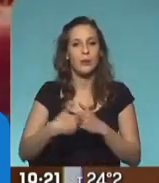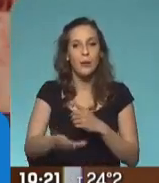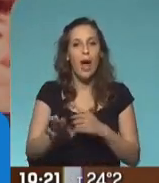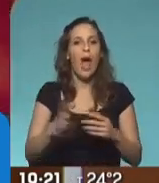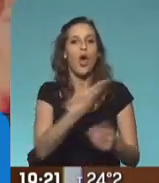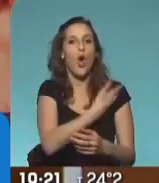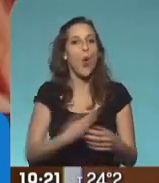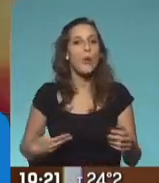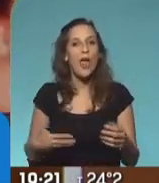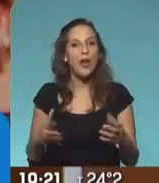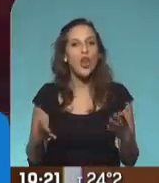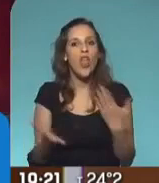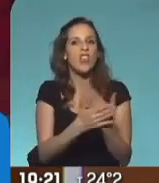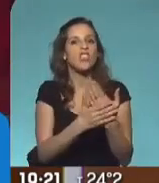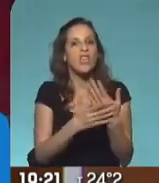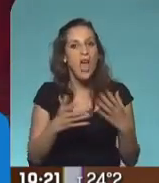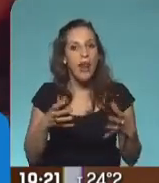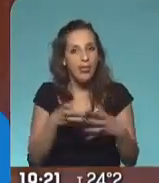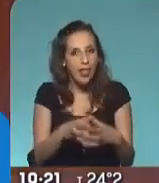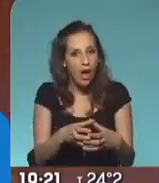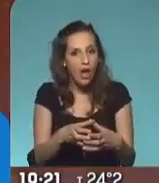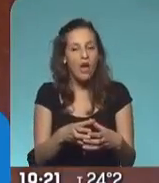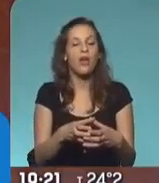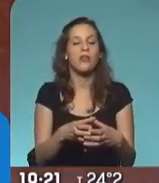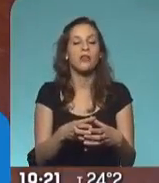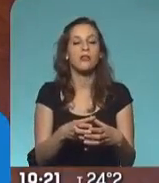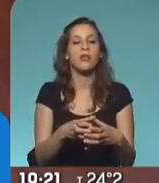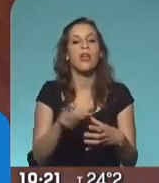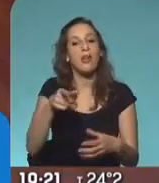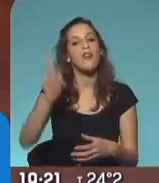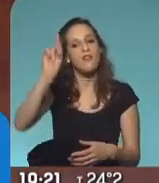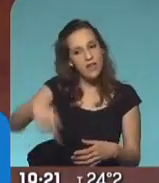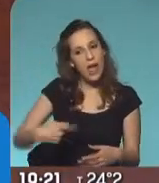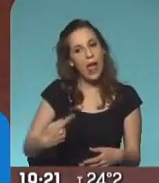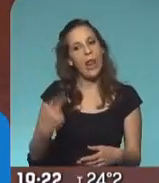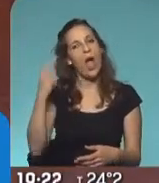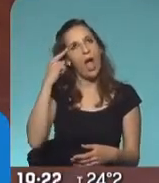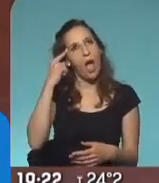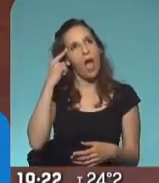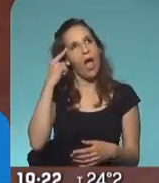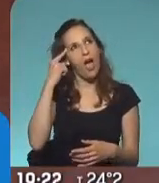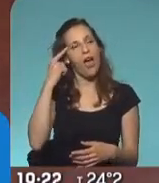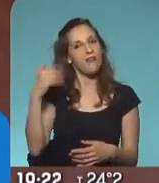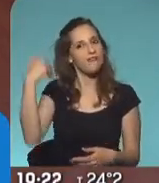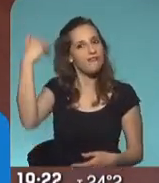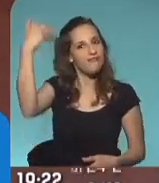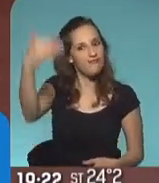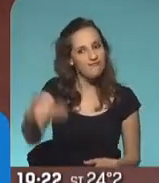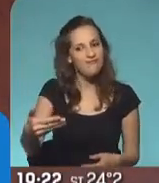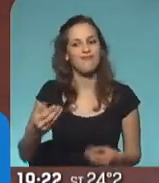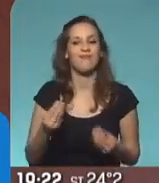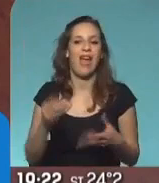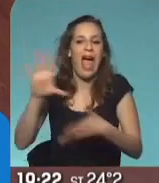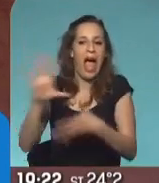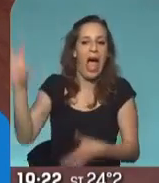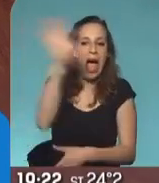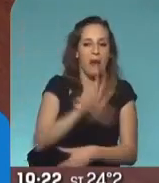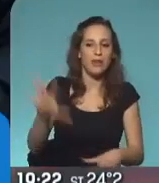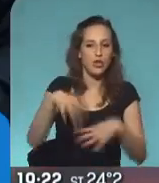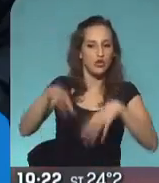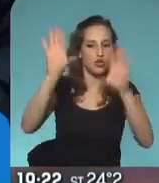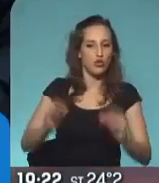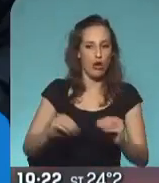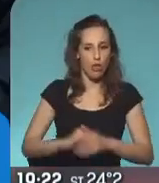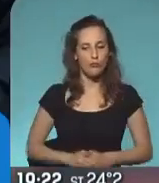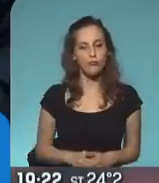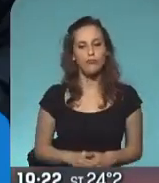izquierdas progresistas popular que bueno, abre una gran expectativa y esperanza no solo para Europa sino también para América Latina. Claro. ¿Y cuál es la